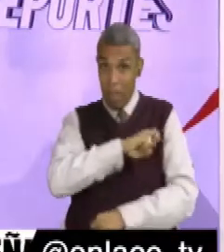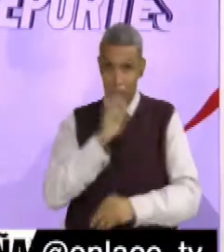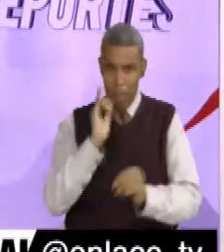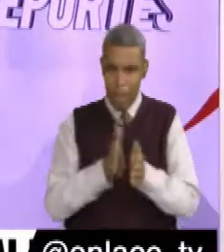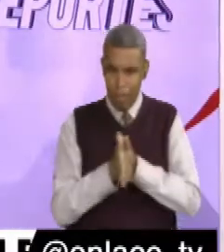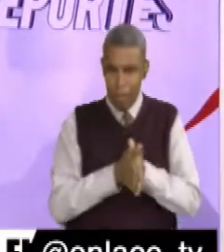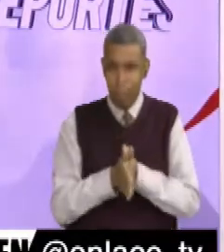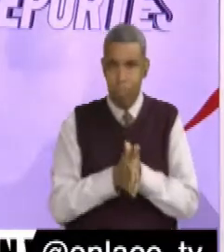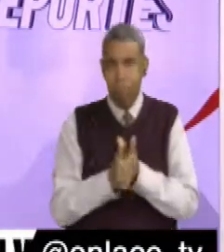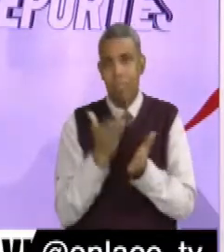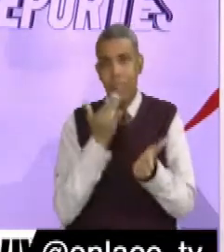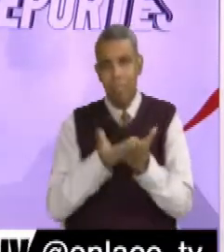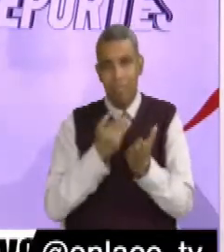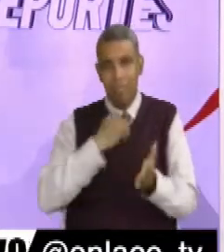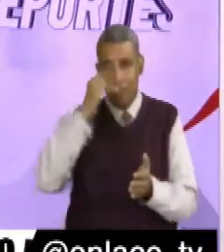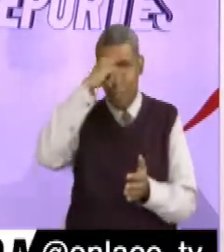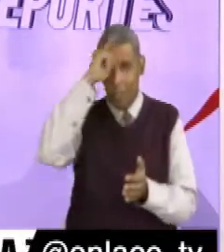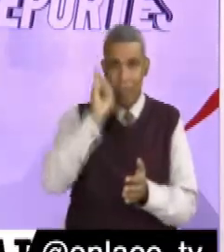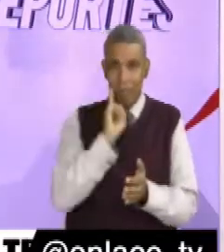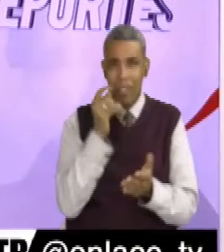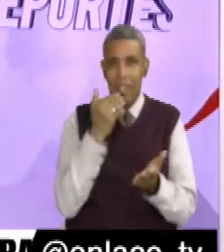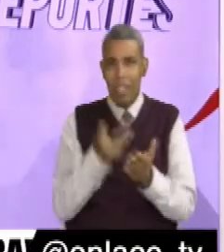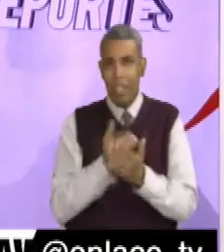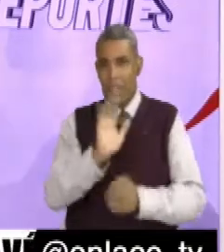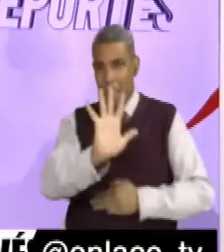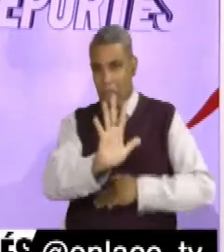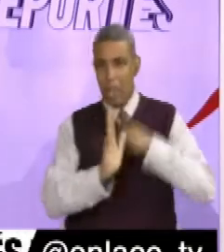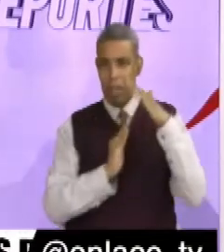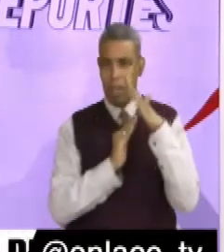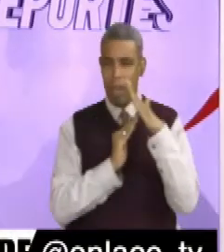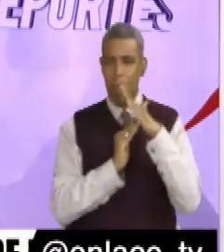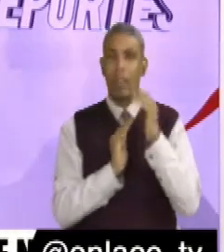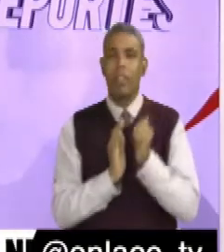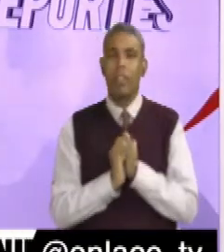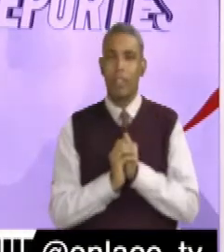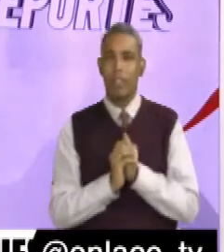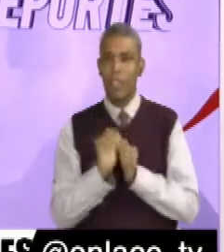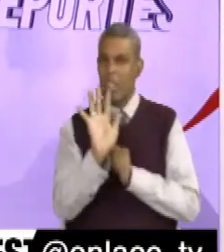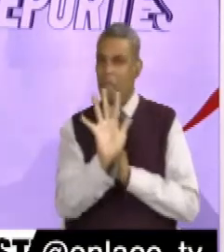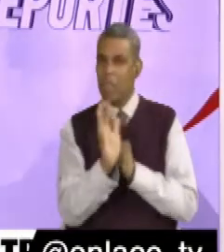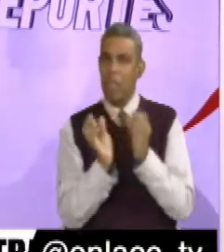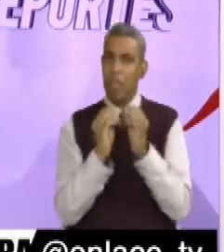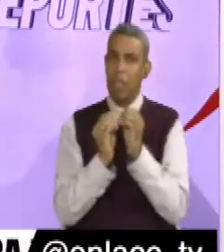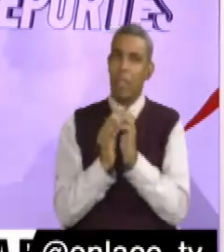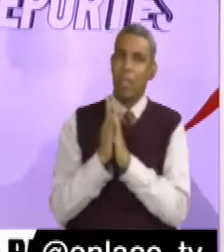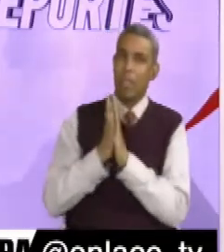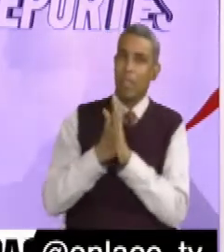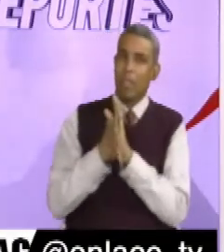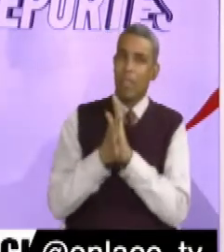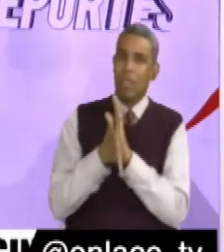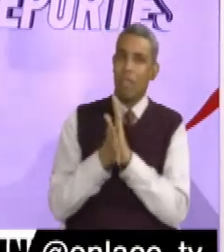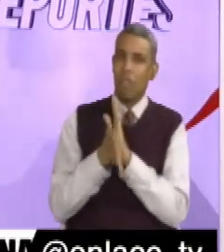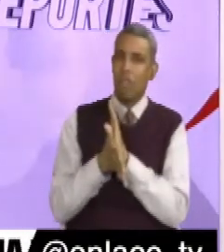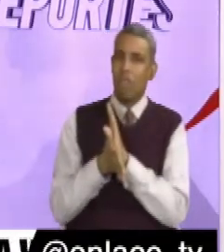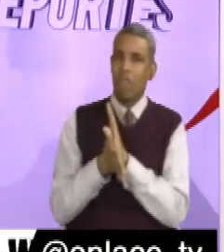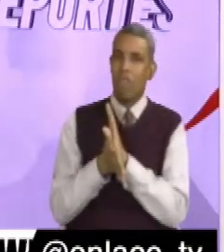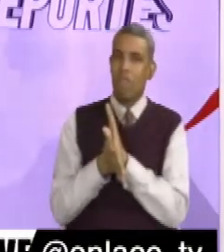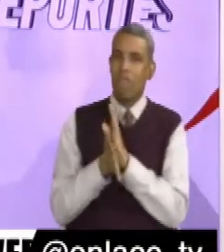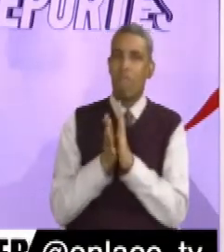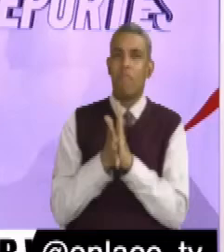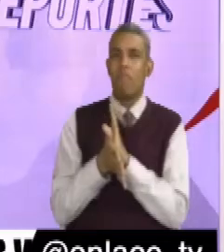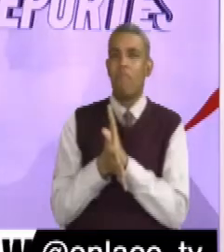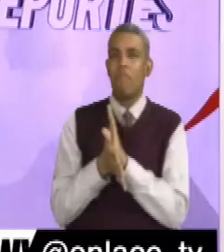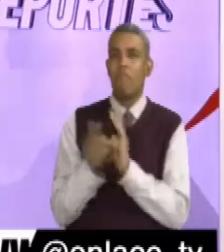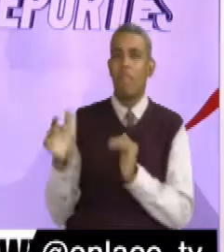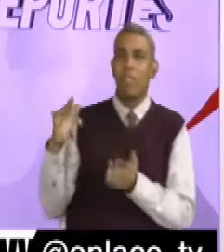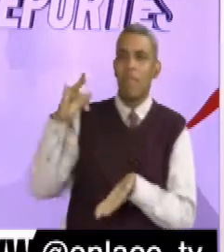tricolor. Y a usted, gracias por este informe. Es momento de hacer una nueva pausa en Enlace Noticias. Al volver, les tendremos aquí en Enlace Noticias, en el set, a